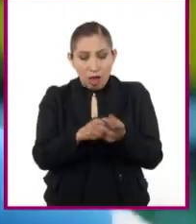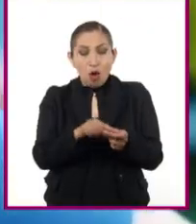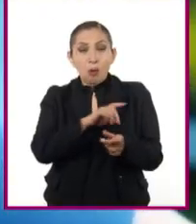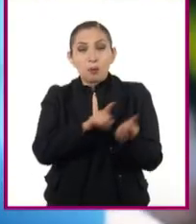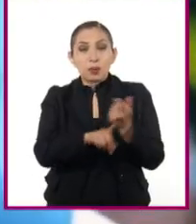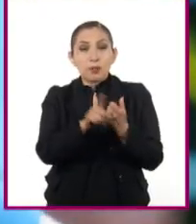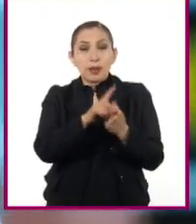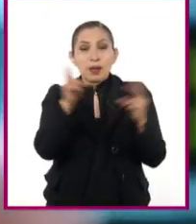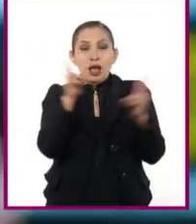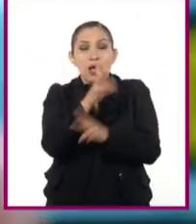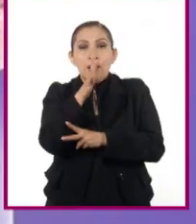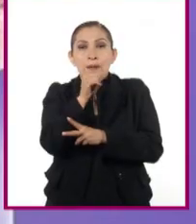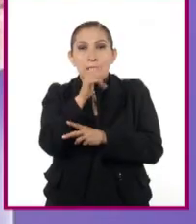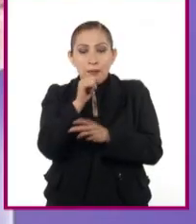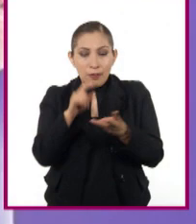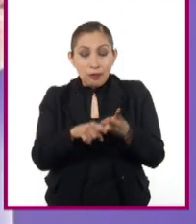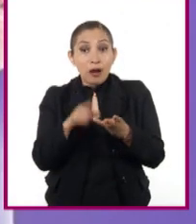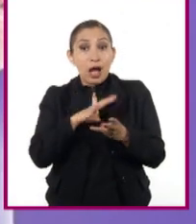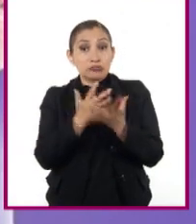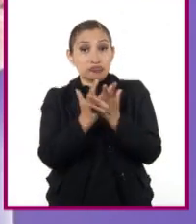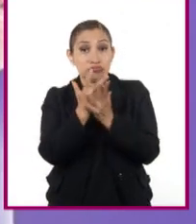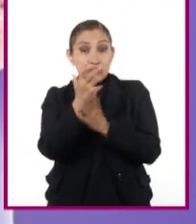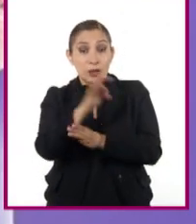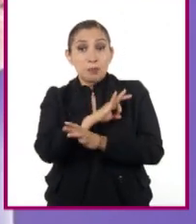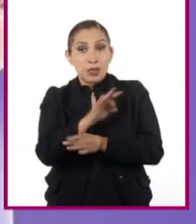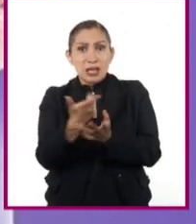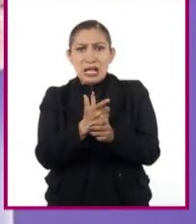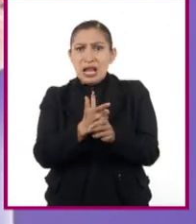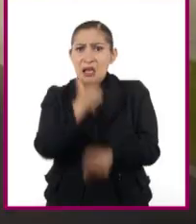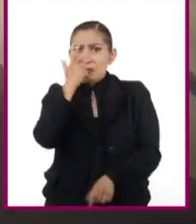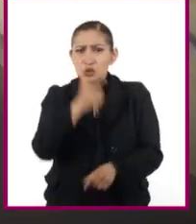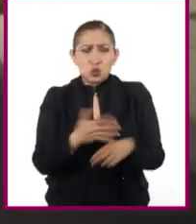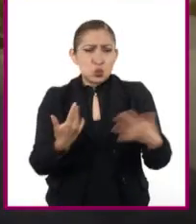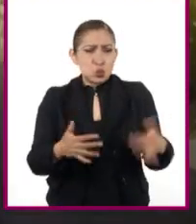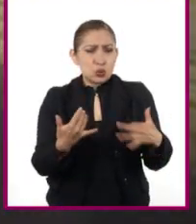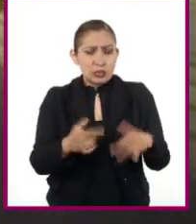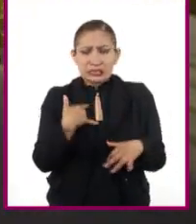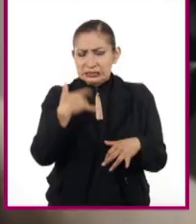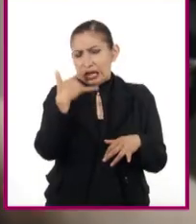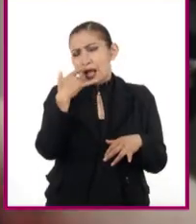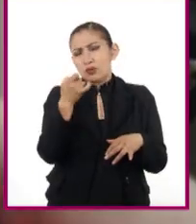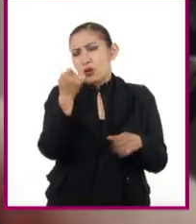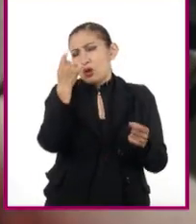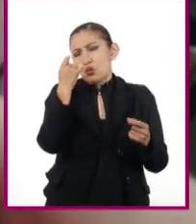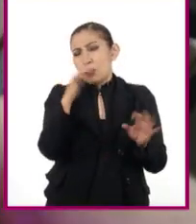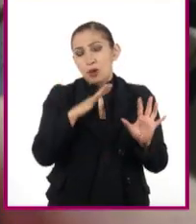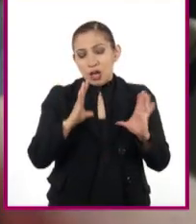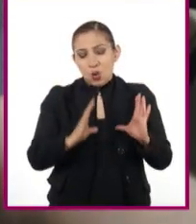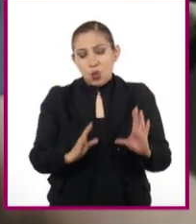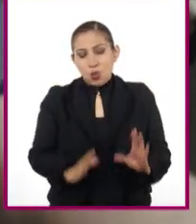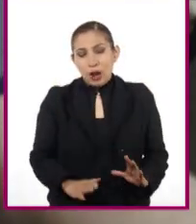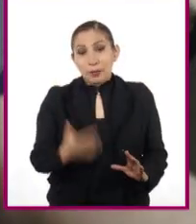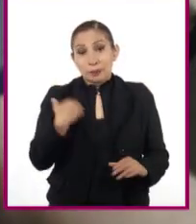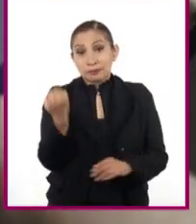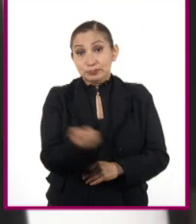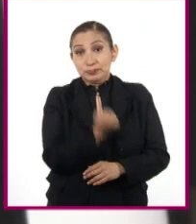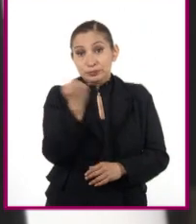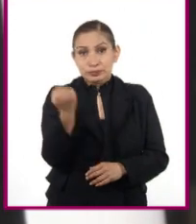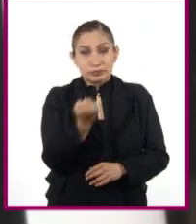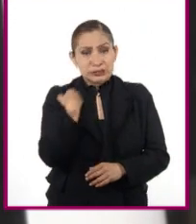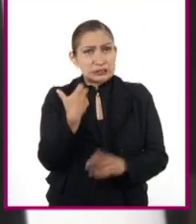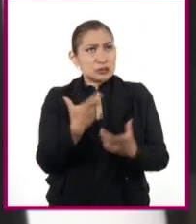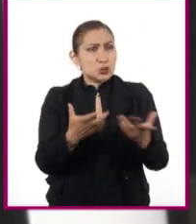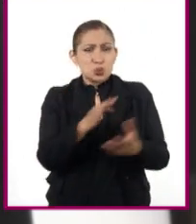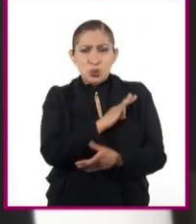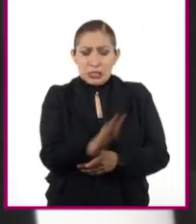haber dificultad para respirar. Hay casos extremos que se ponen muy graves. Claro, es raro, porque nuestro organismo afortunadamente tiene